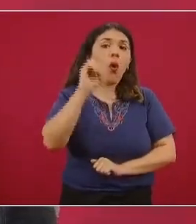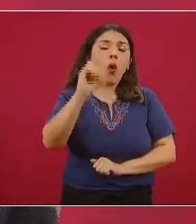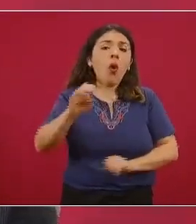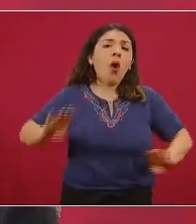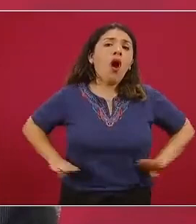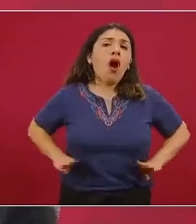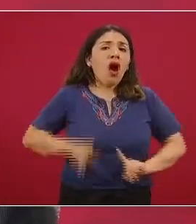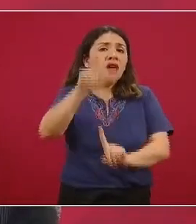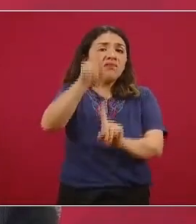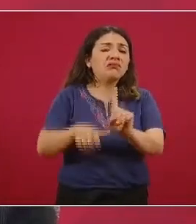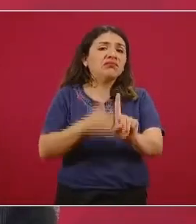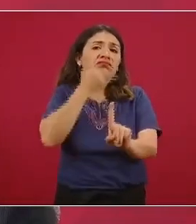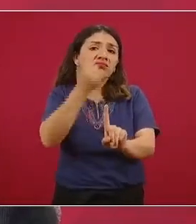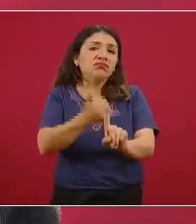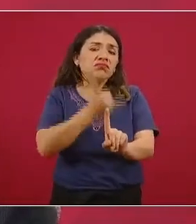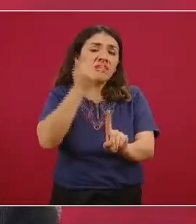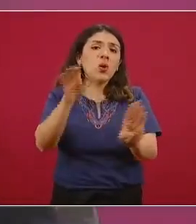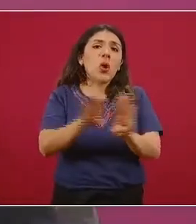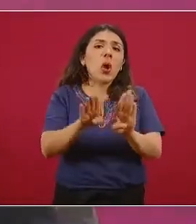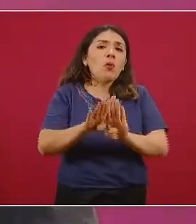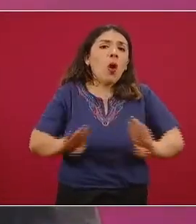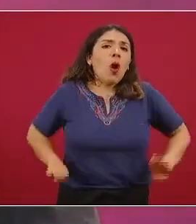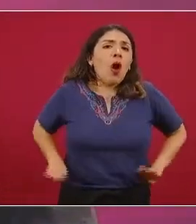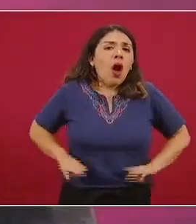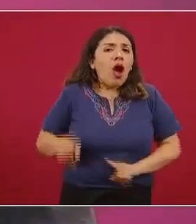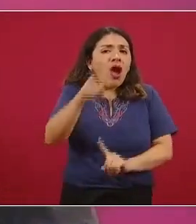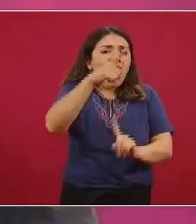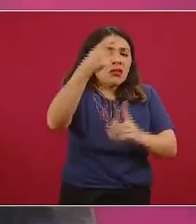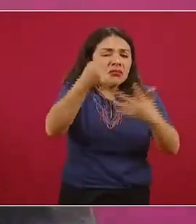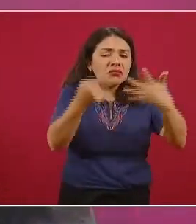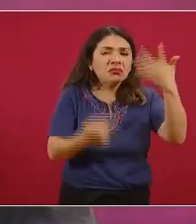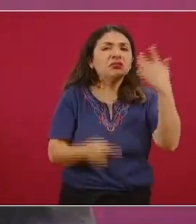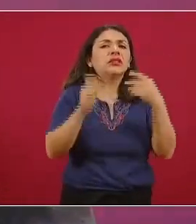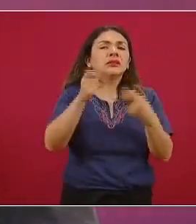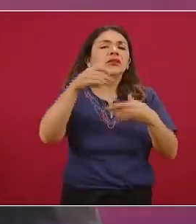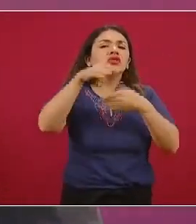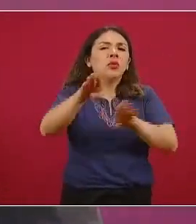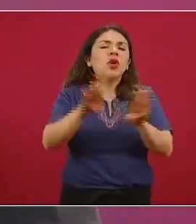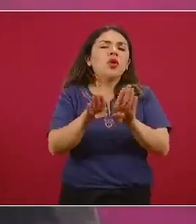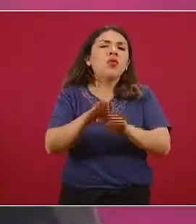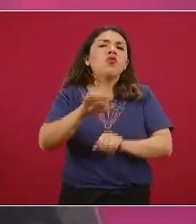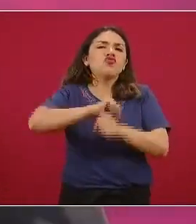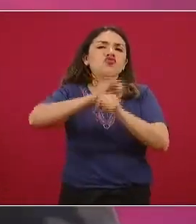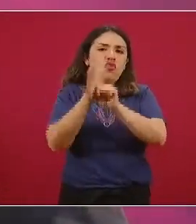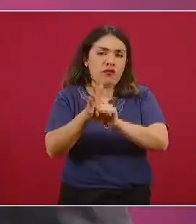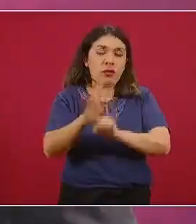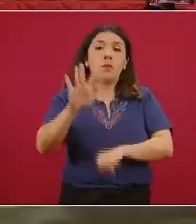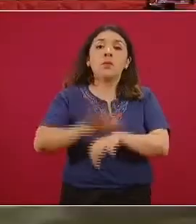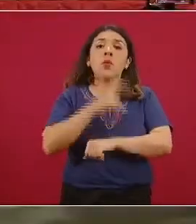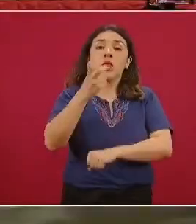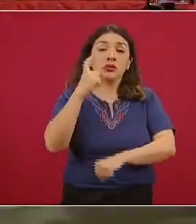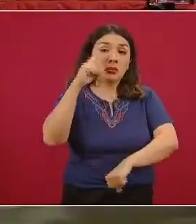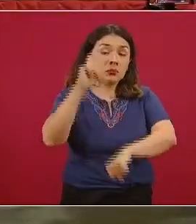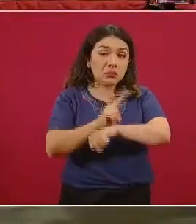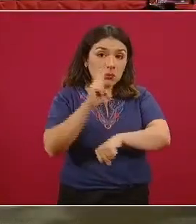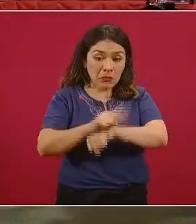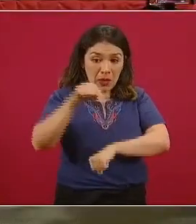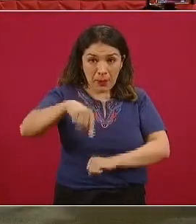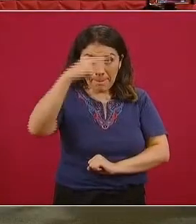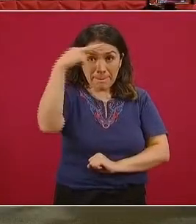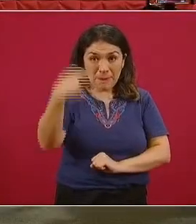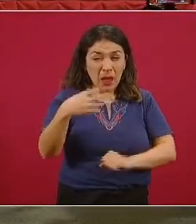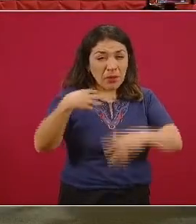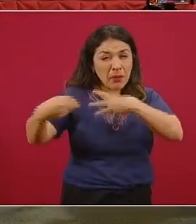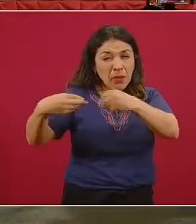sospechosos en la medida que tienen las características clínicas de COVID-19. Es por eso que la vigilancia epidemiológica de México